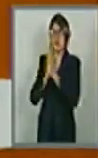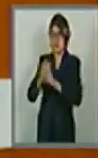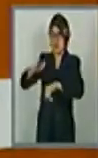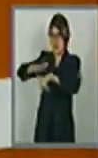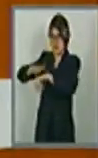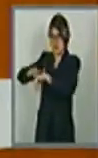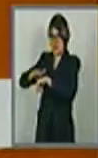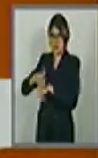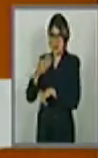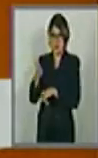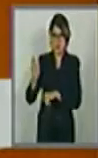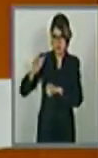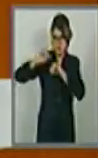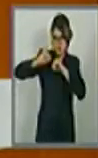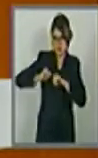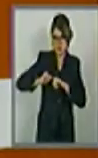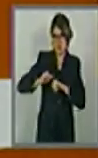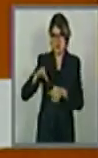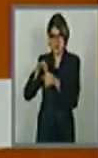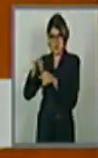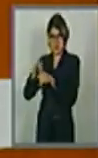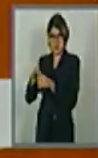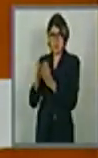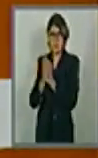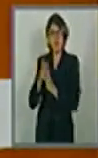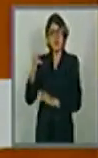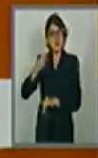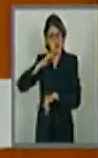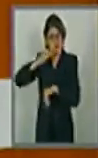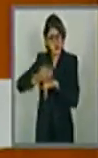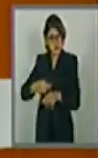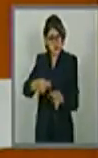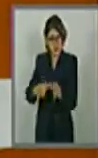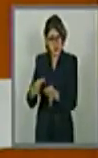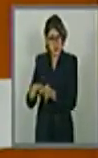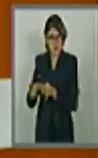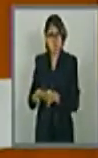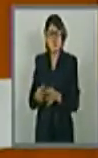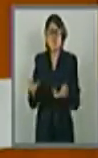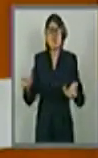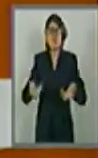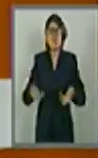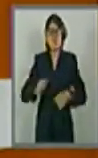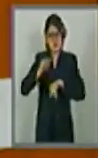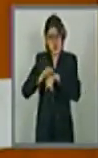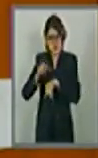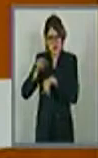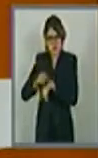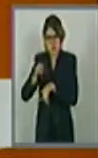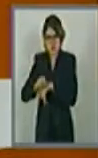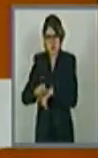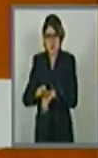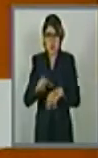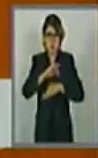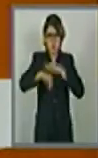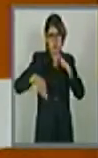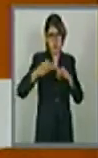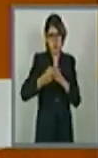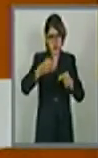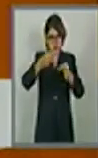que cumplan con uno de sus objetivos institucionales vigilar el proceso electoral